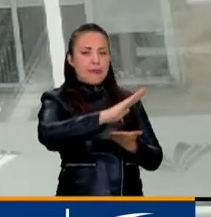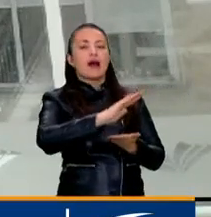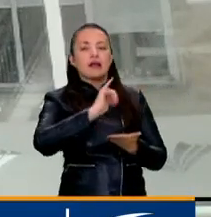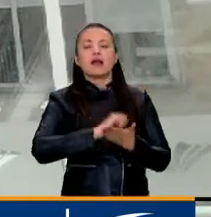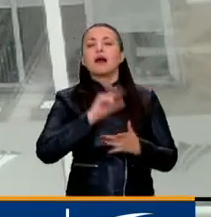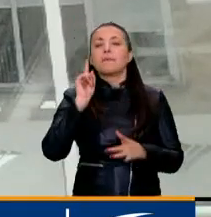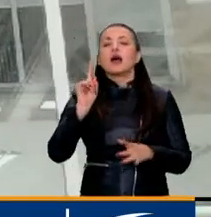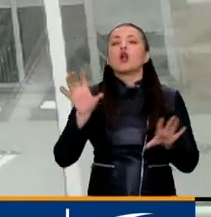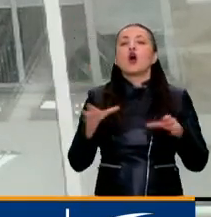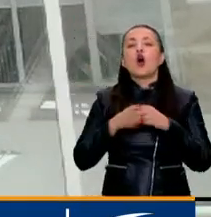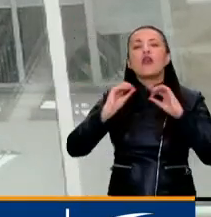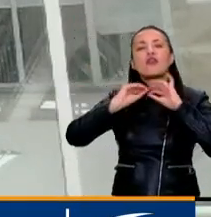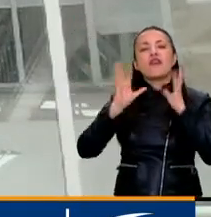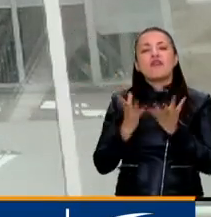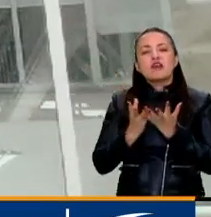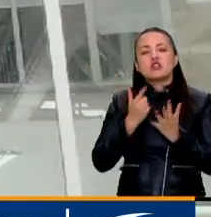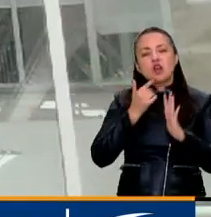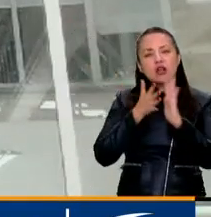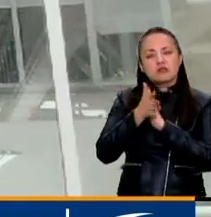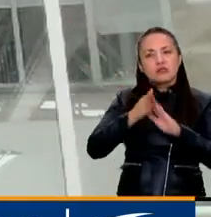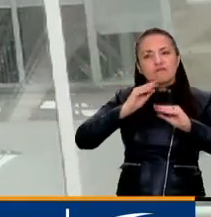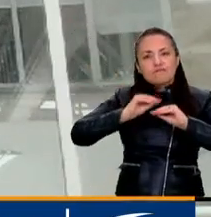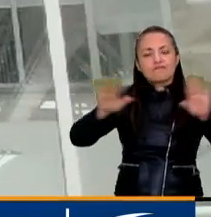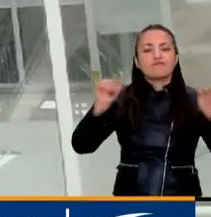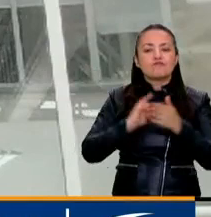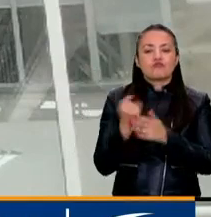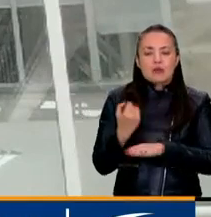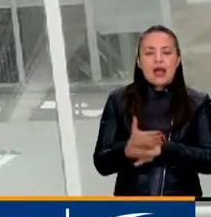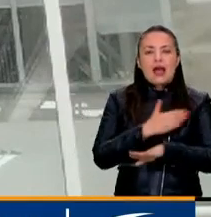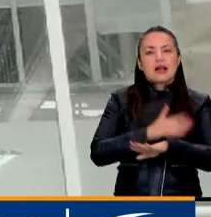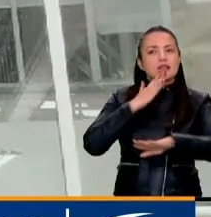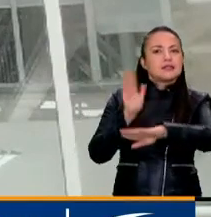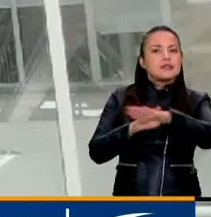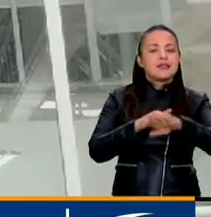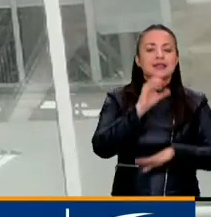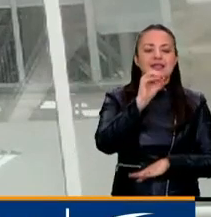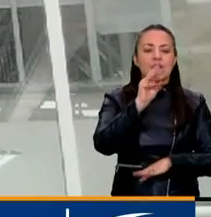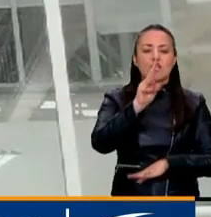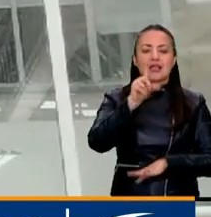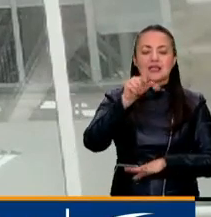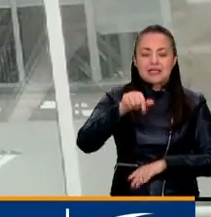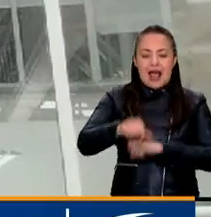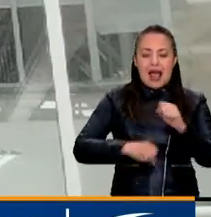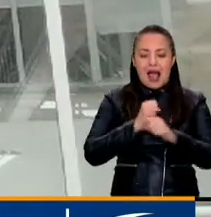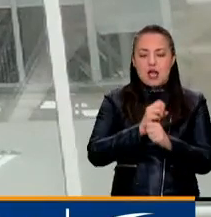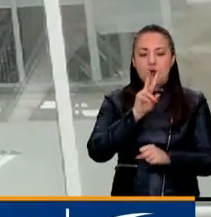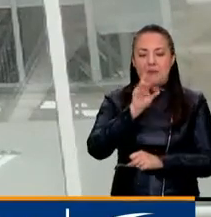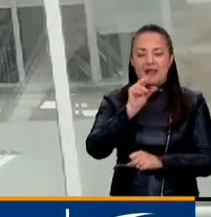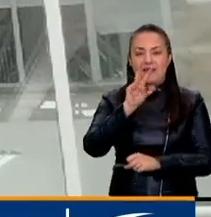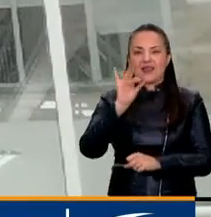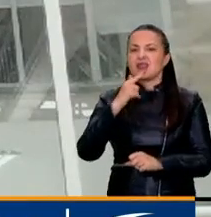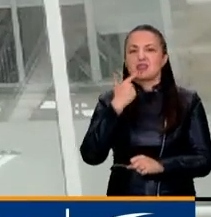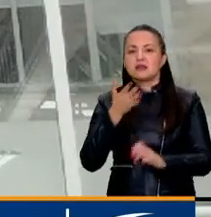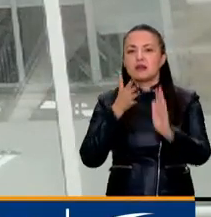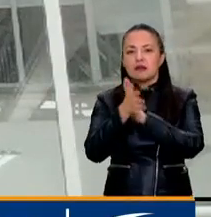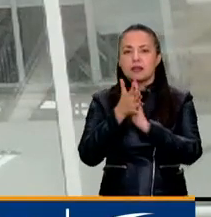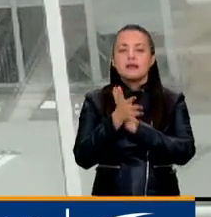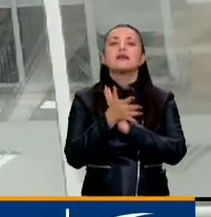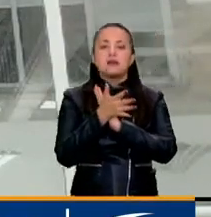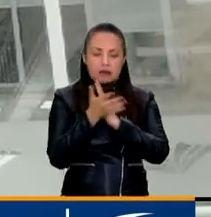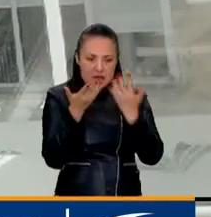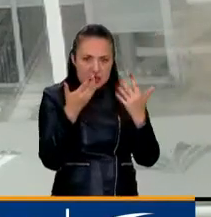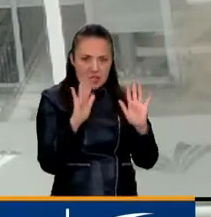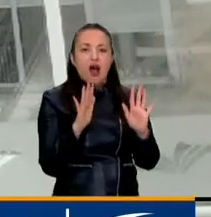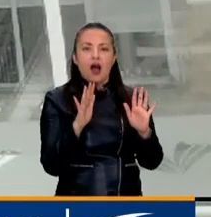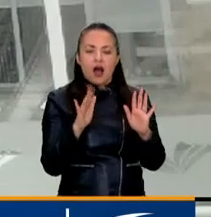ha emitido recientemente la alerta temprana 036 del 2023 en las cuales señala que se determinó una reconfiguración